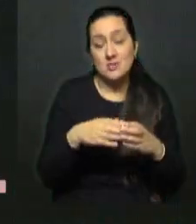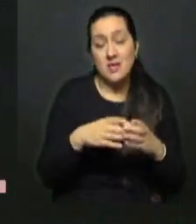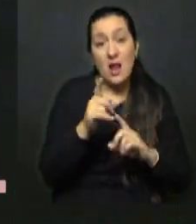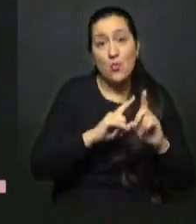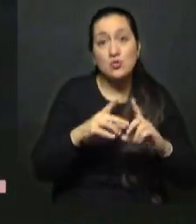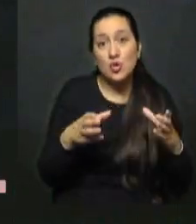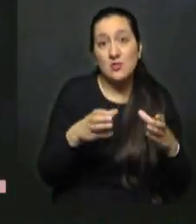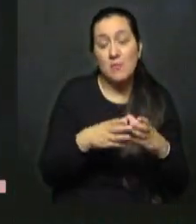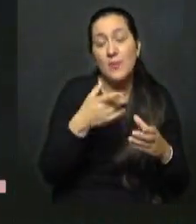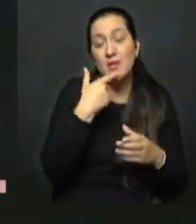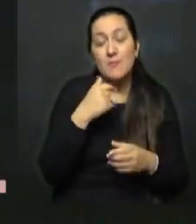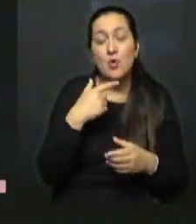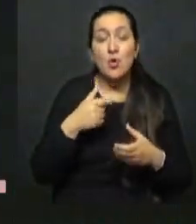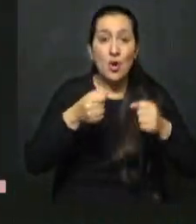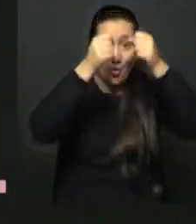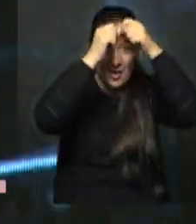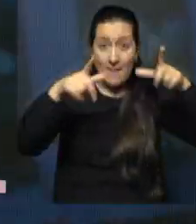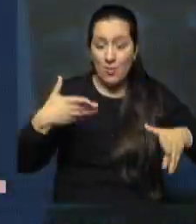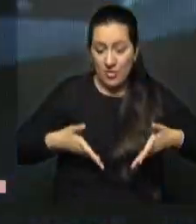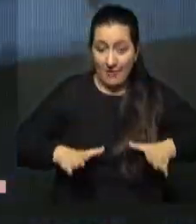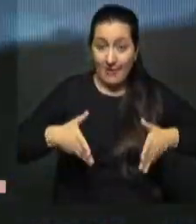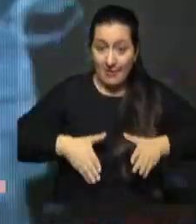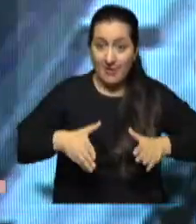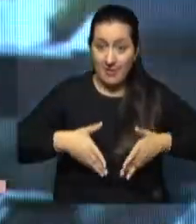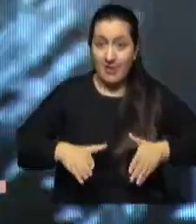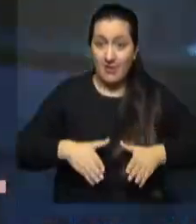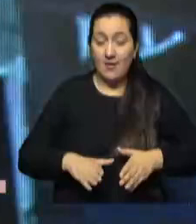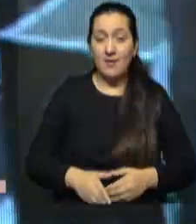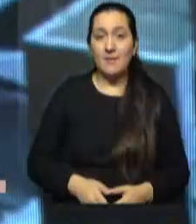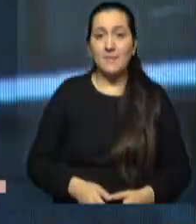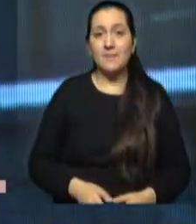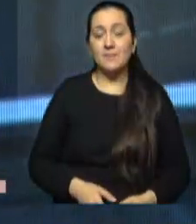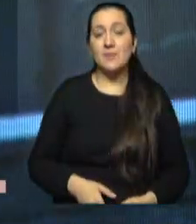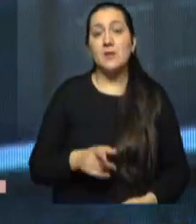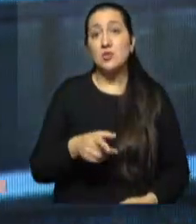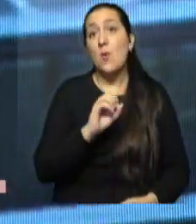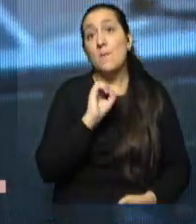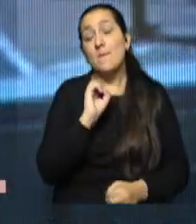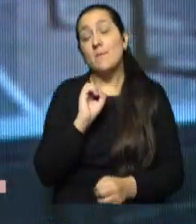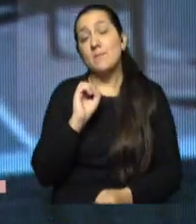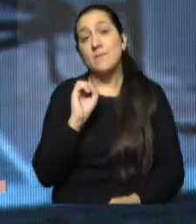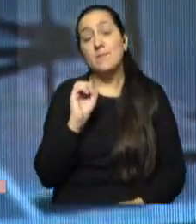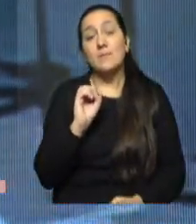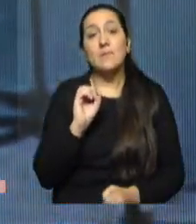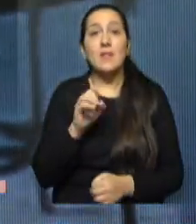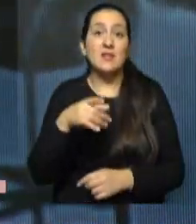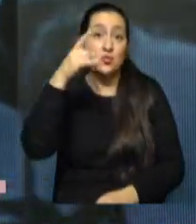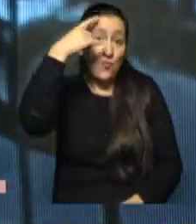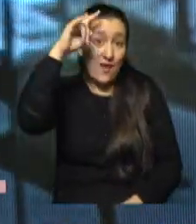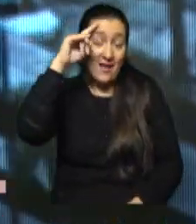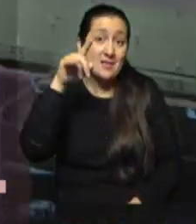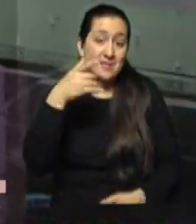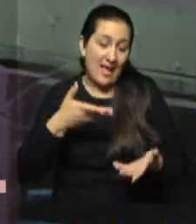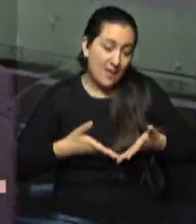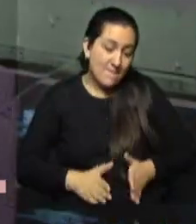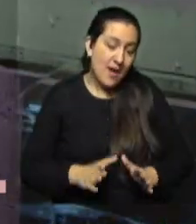colectivo por ejemplo los campos requería entran y salen son colonos en la medida que mandan sus vacas a un campo que está afectada la colonización y que tiene una